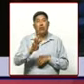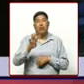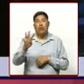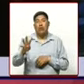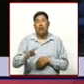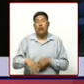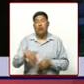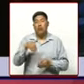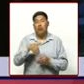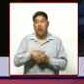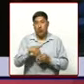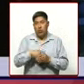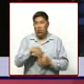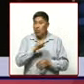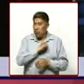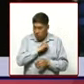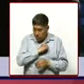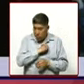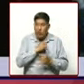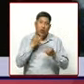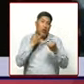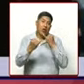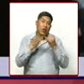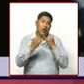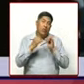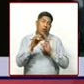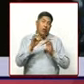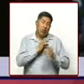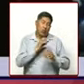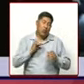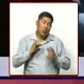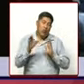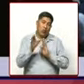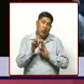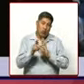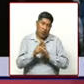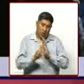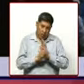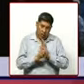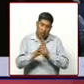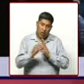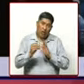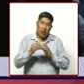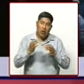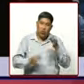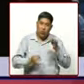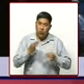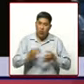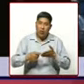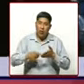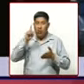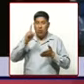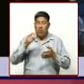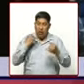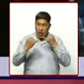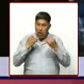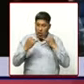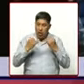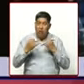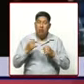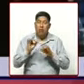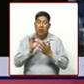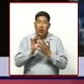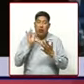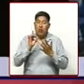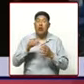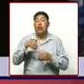144 votos entonces a favor del informe de la Comisión de Constitución y Justicia. Se aprueba el informe para la elección de